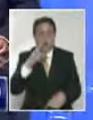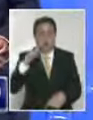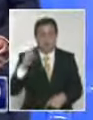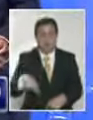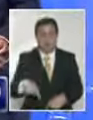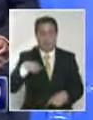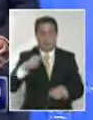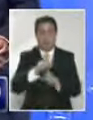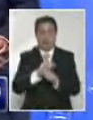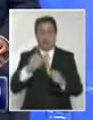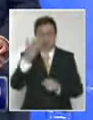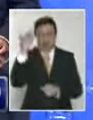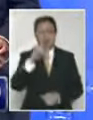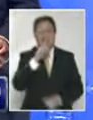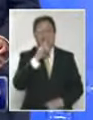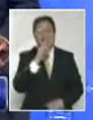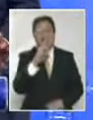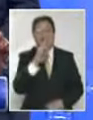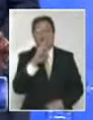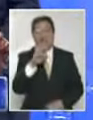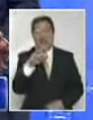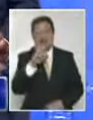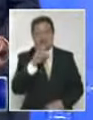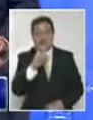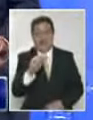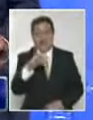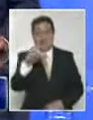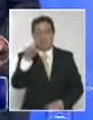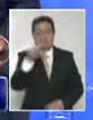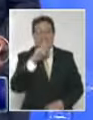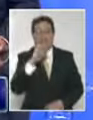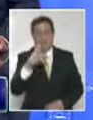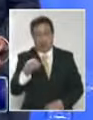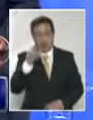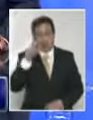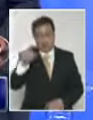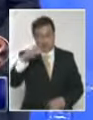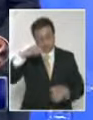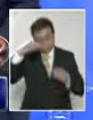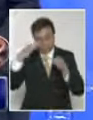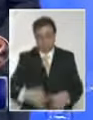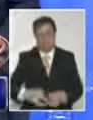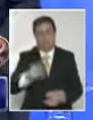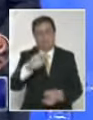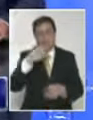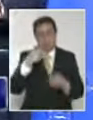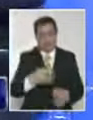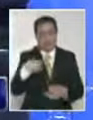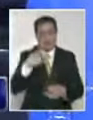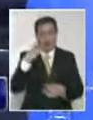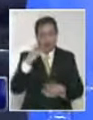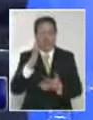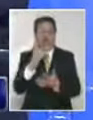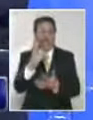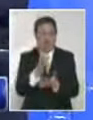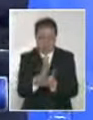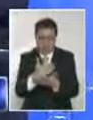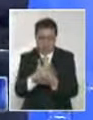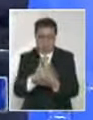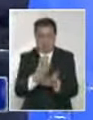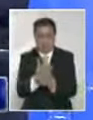que en este país hubo terrorismo de Estado, hubo un terrorismo sistemático, en el cual se elaboró una política